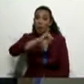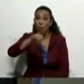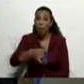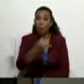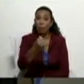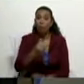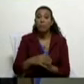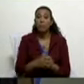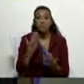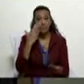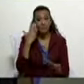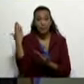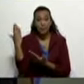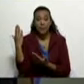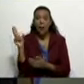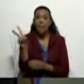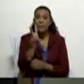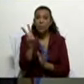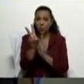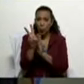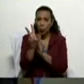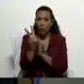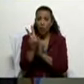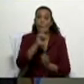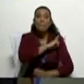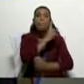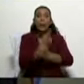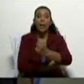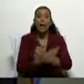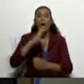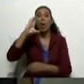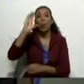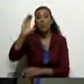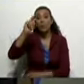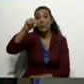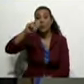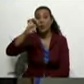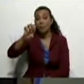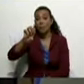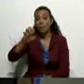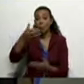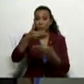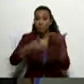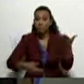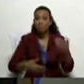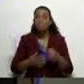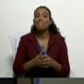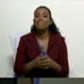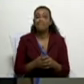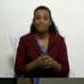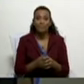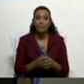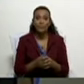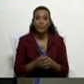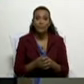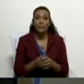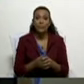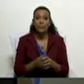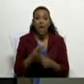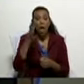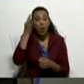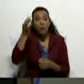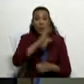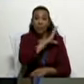República Bolivariana de Venezuela, Poder Electoral, Consejo Nacional Electoral. El